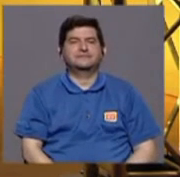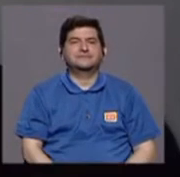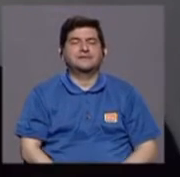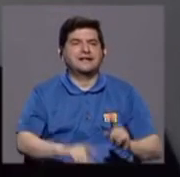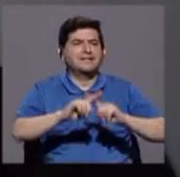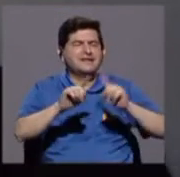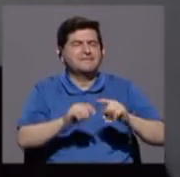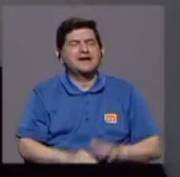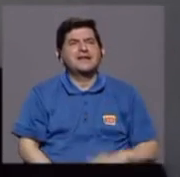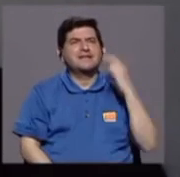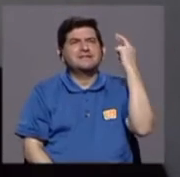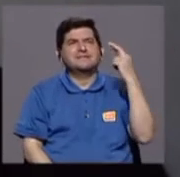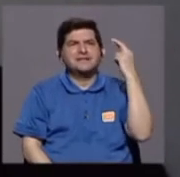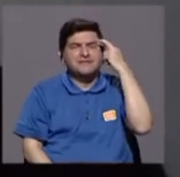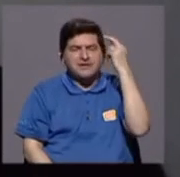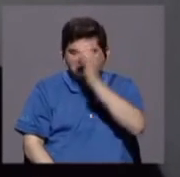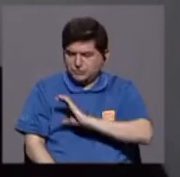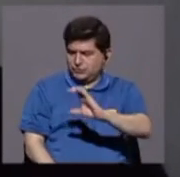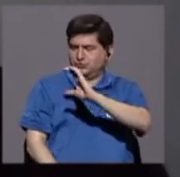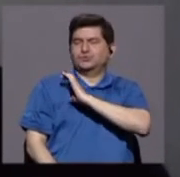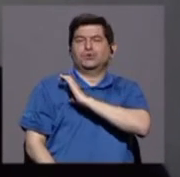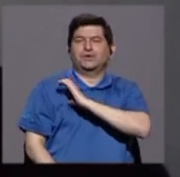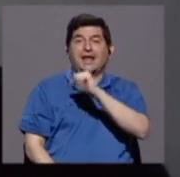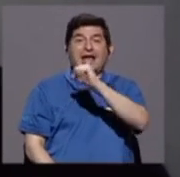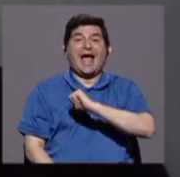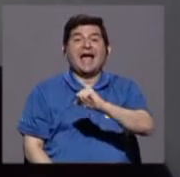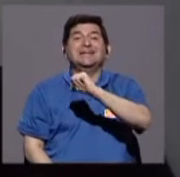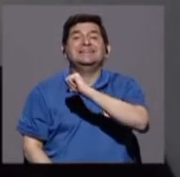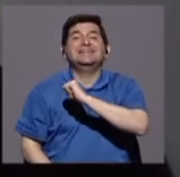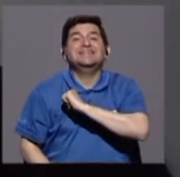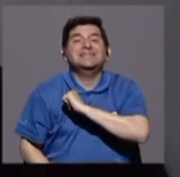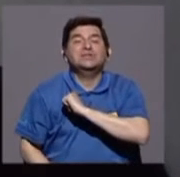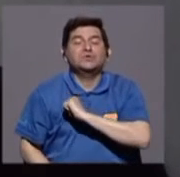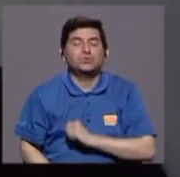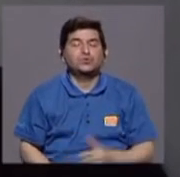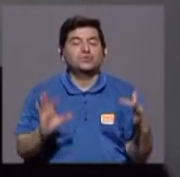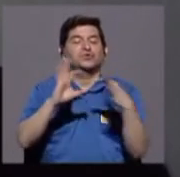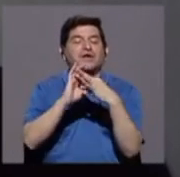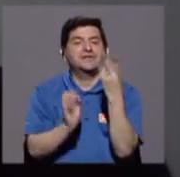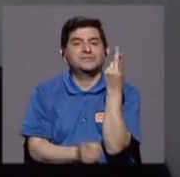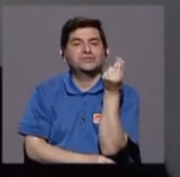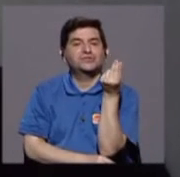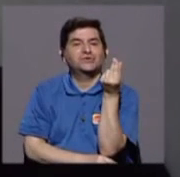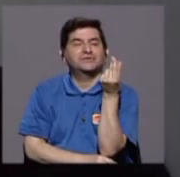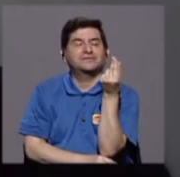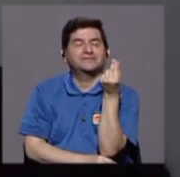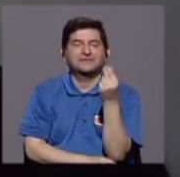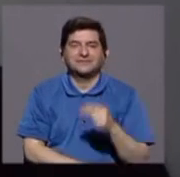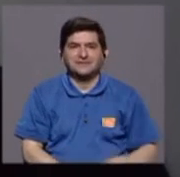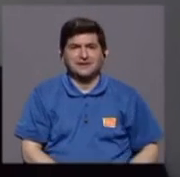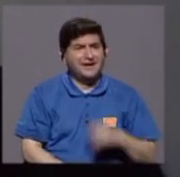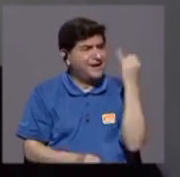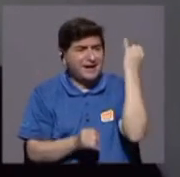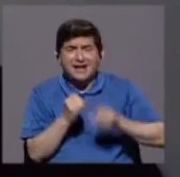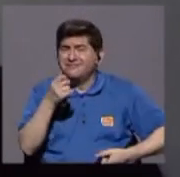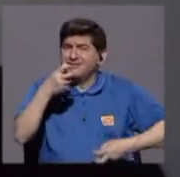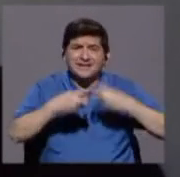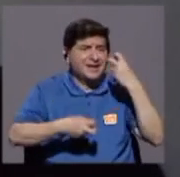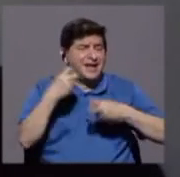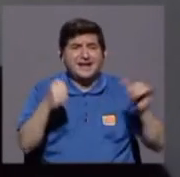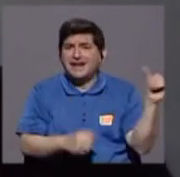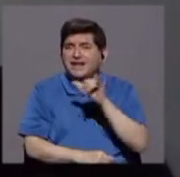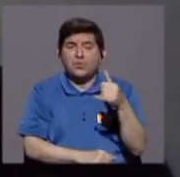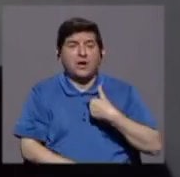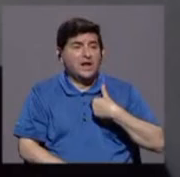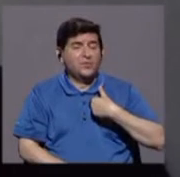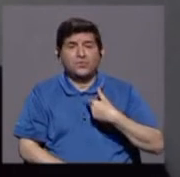los factores de comportamiento, de actitudes hacia el dinero, porque al final de cuentas es un problema como cuando